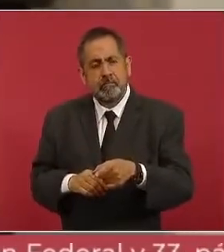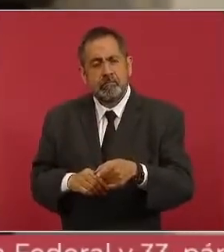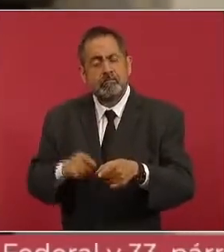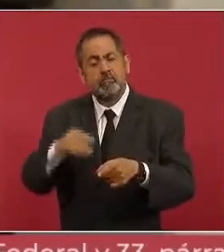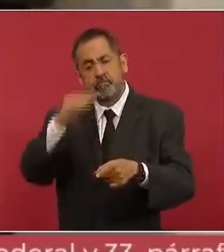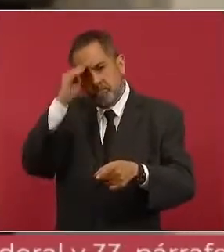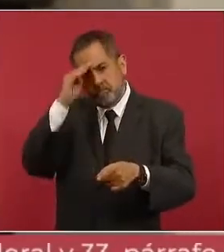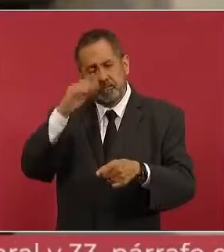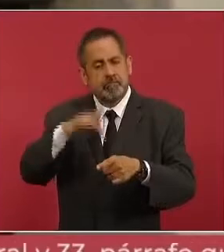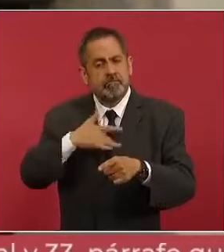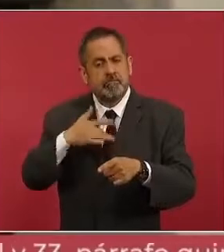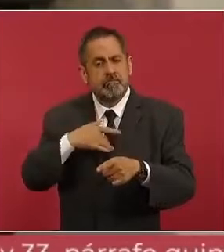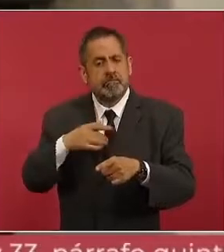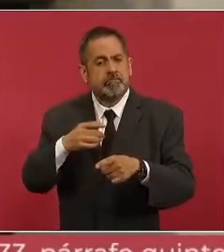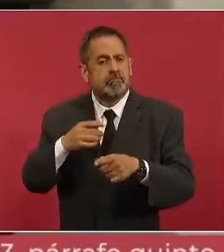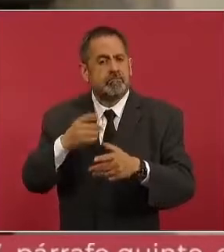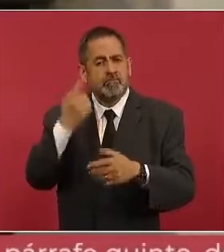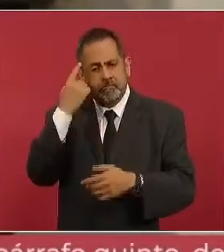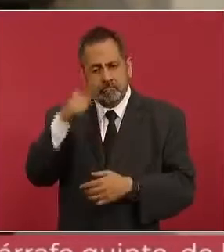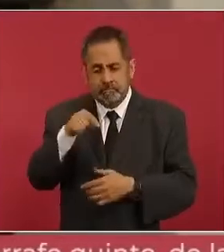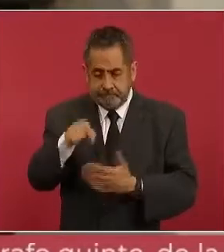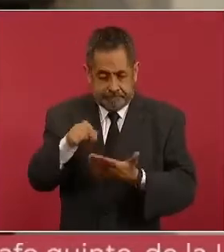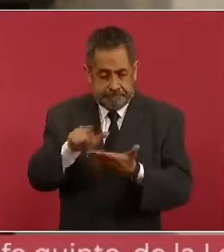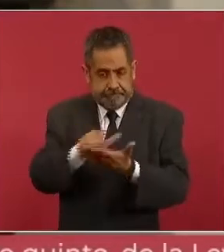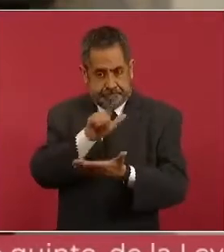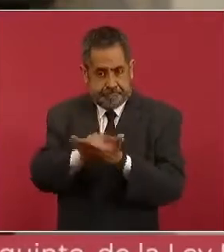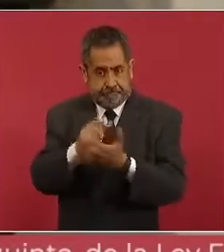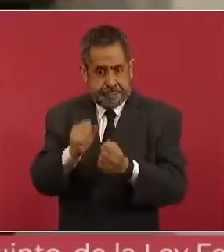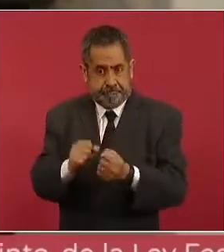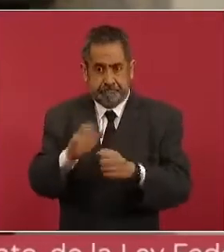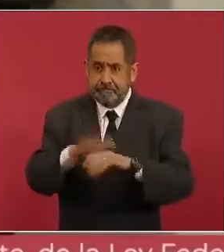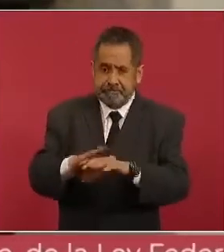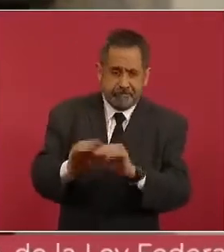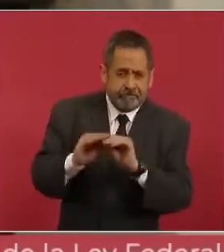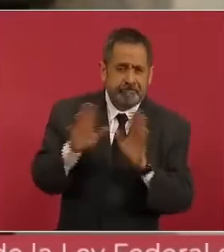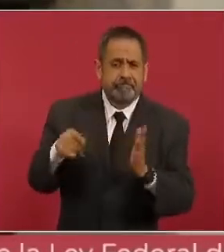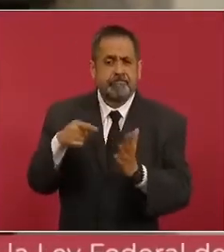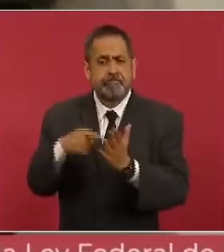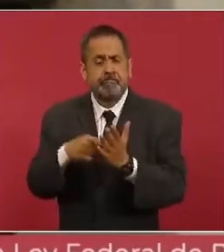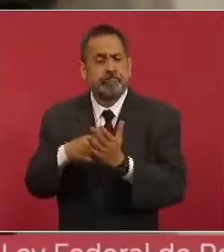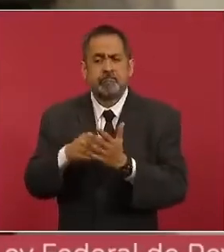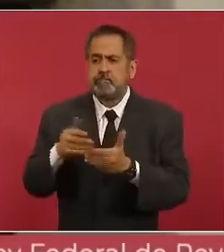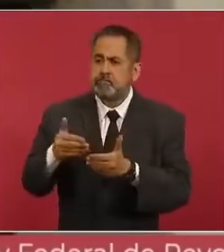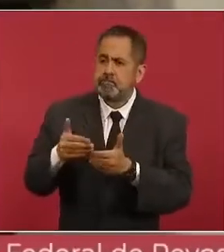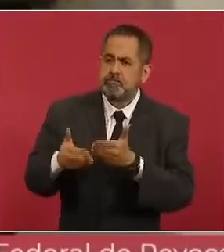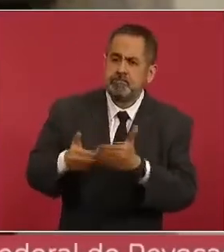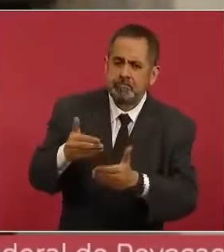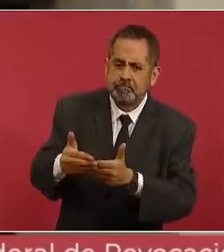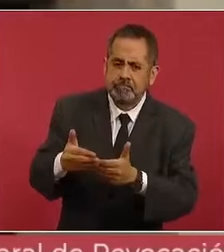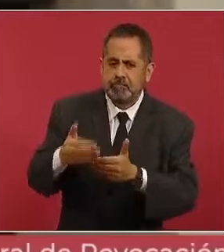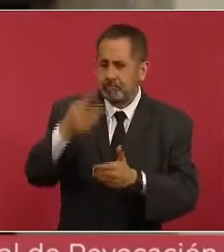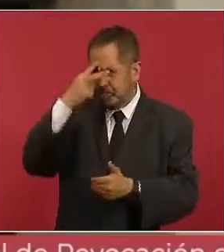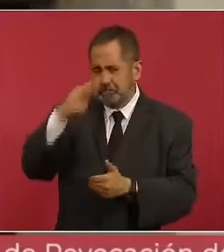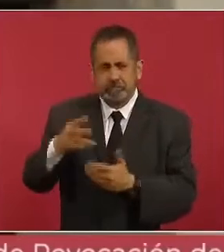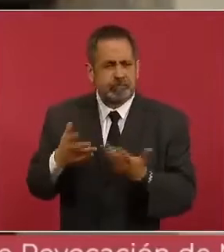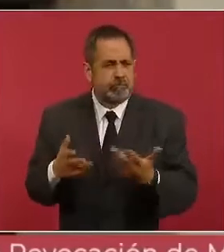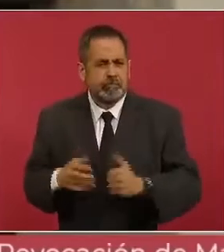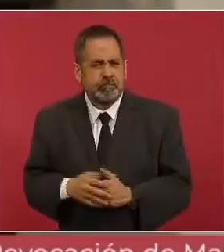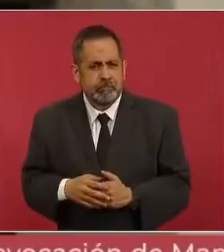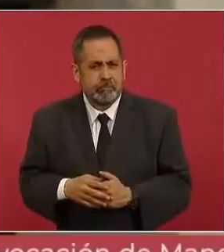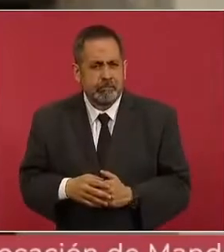buscaban asegurarse de que esta reforma reflejara la mejor forma de avanzar. En este sentido,